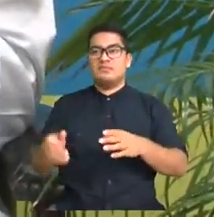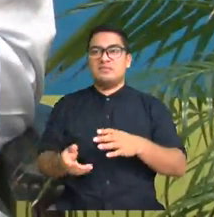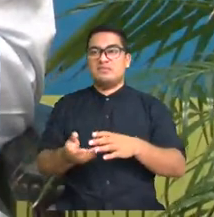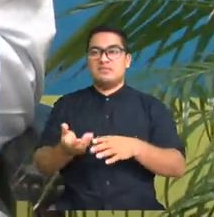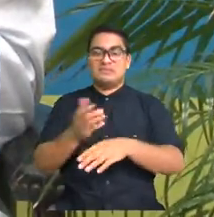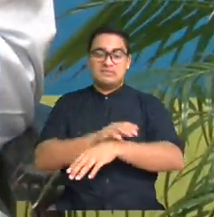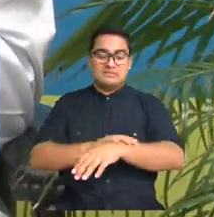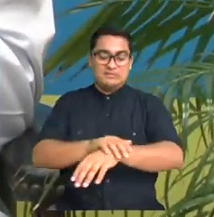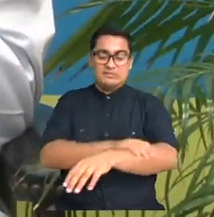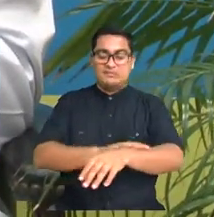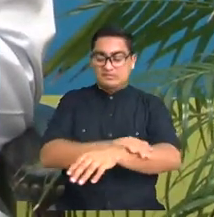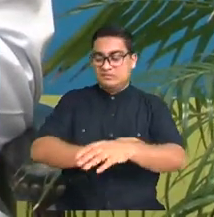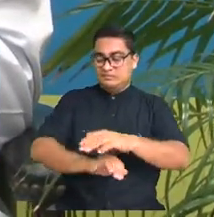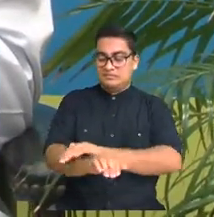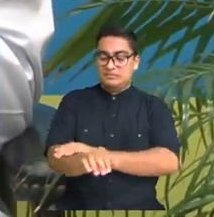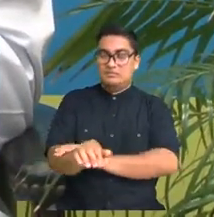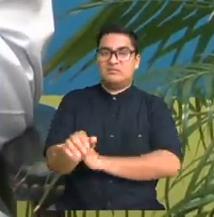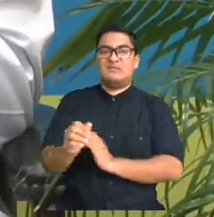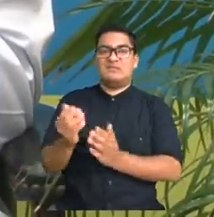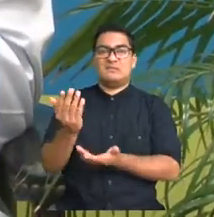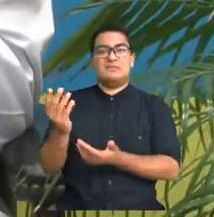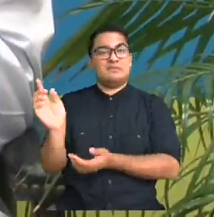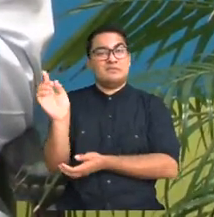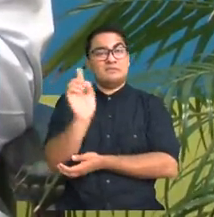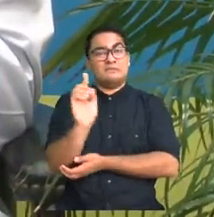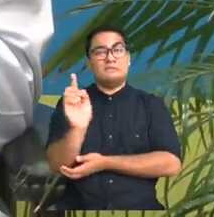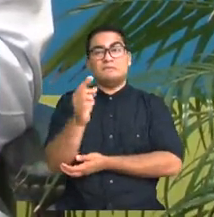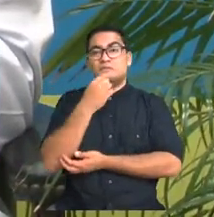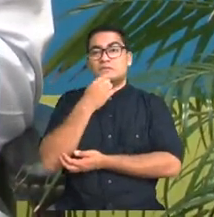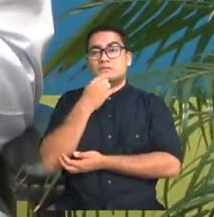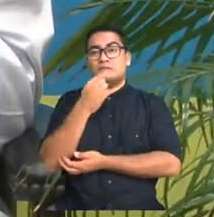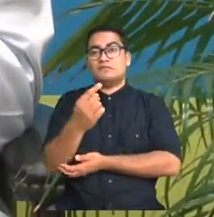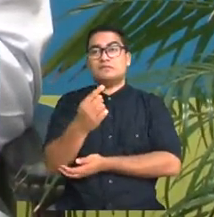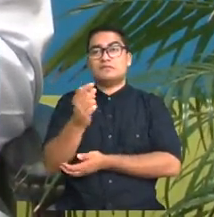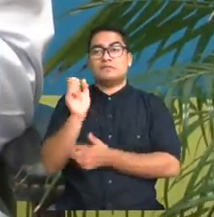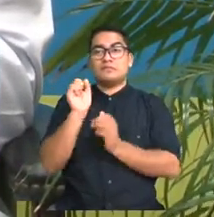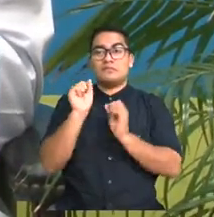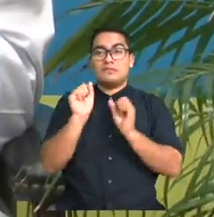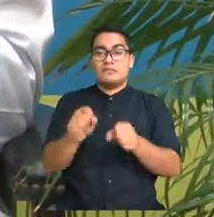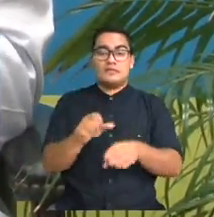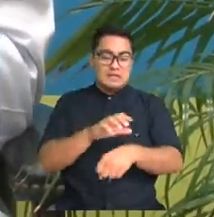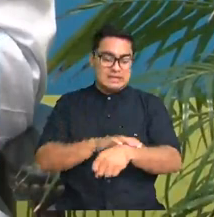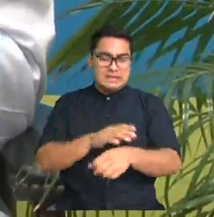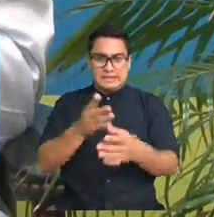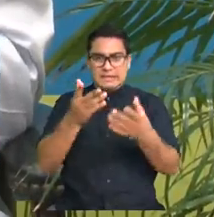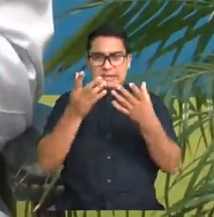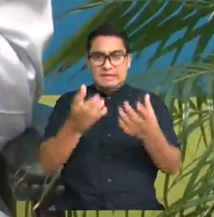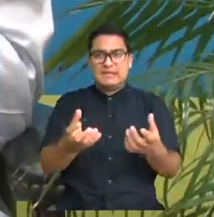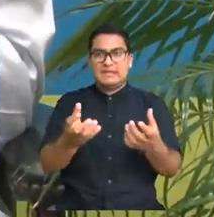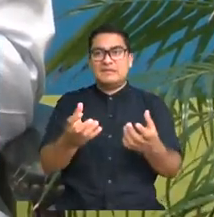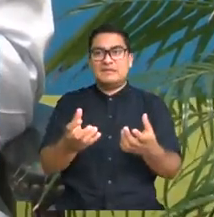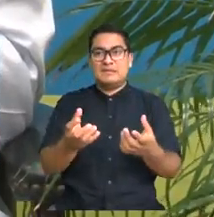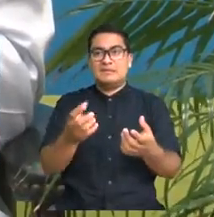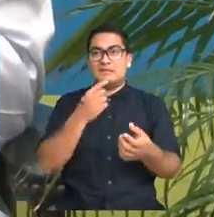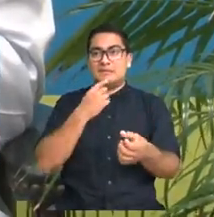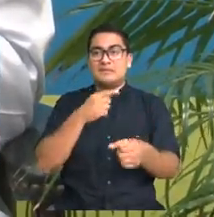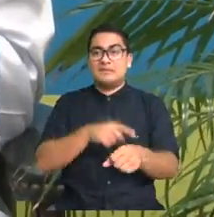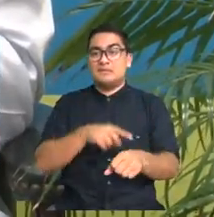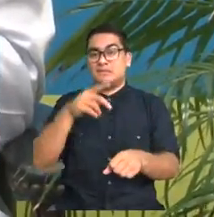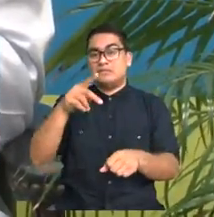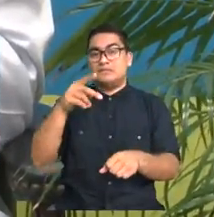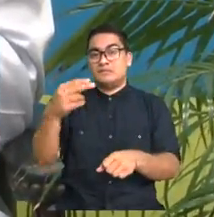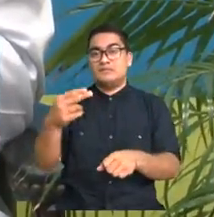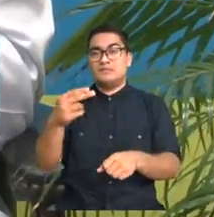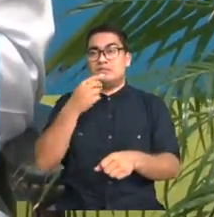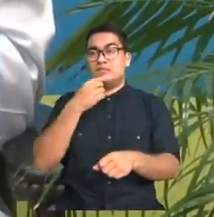de la piel inmediatamente, no esperar. Porque si no, entonces se da mucha resequedad, se modifica el pH de la piel y entonces